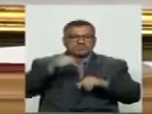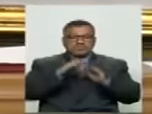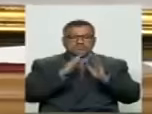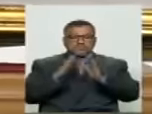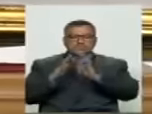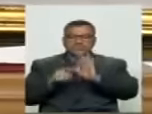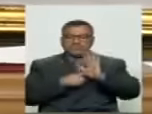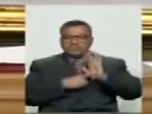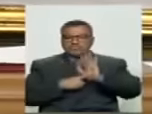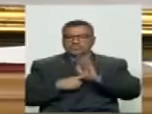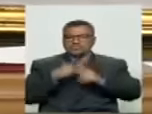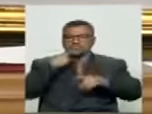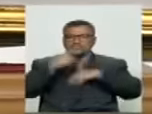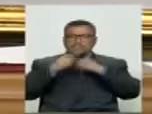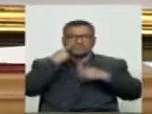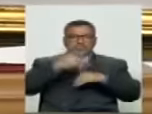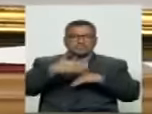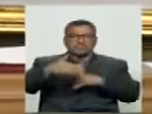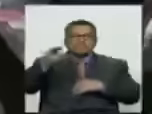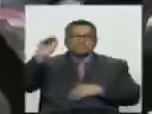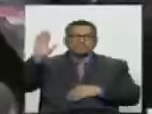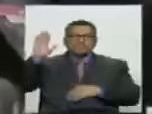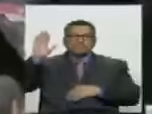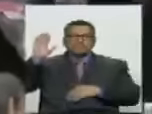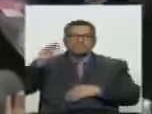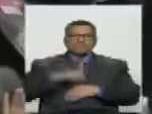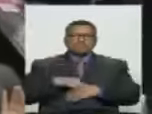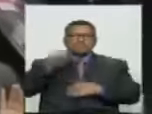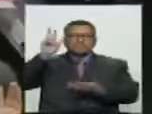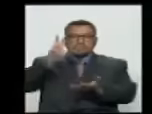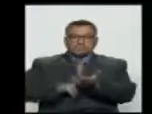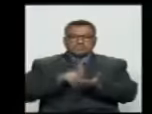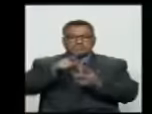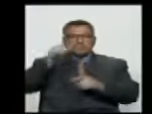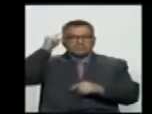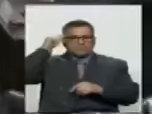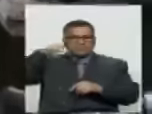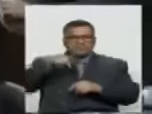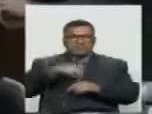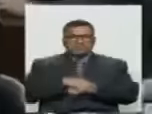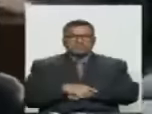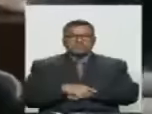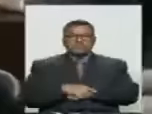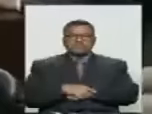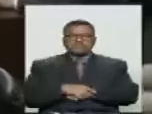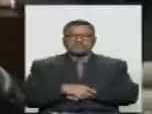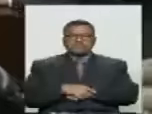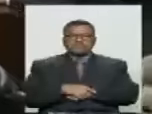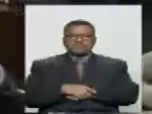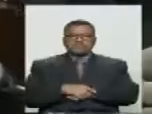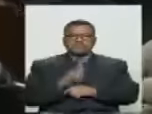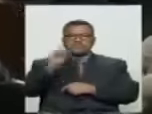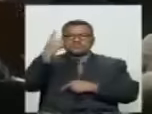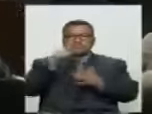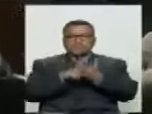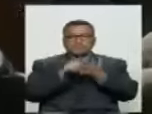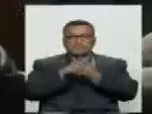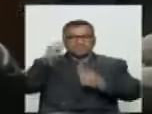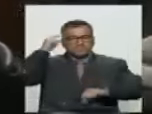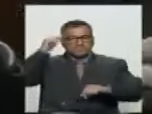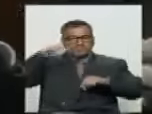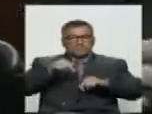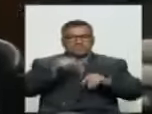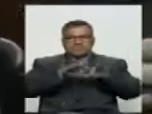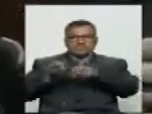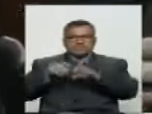día presentado, si no se manifestaron con la señal de costumbre, queda aprobado el orden del día. Primer punto del orden del día,